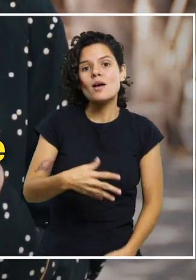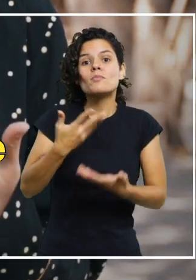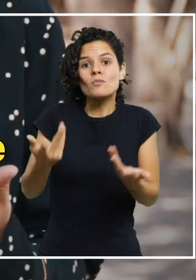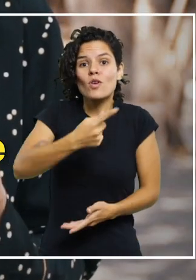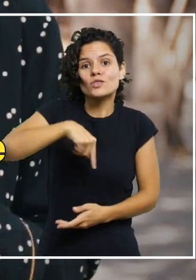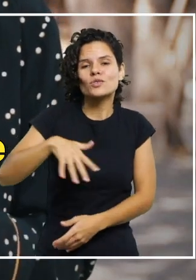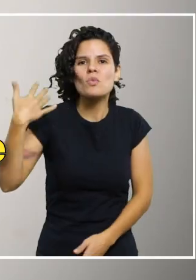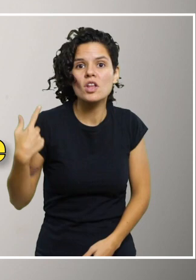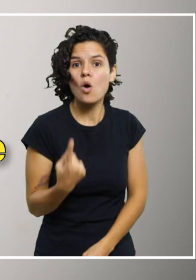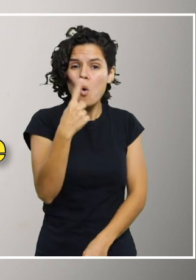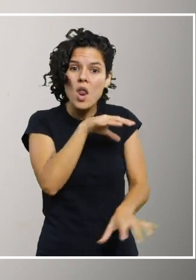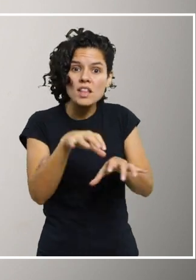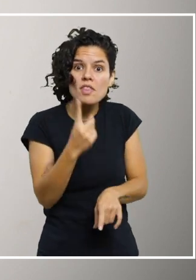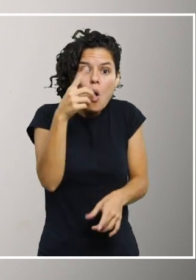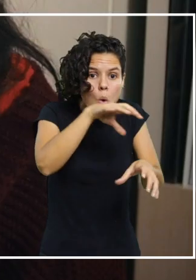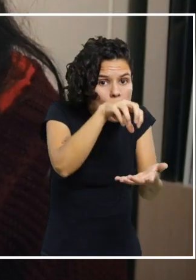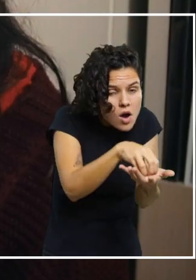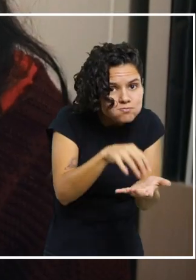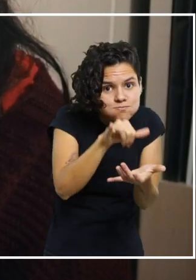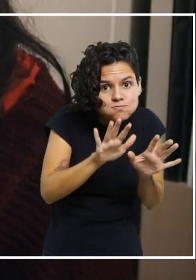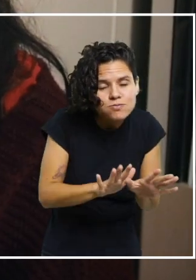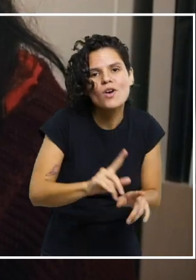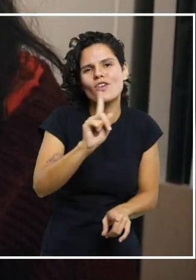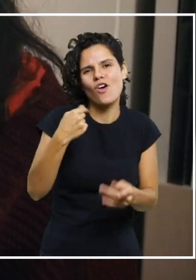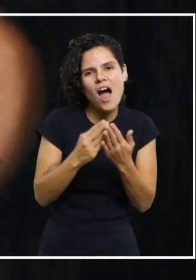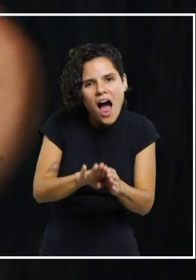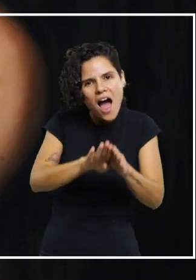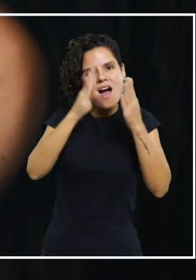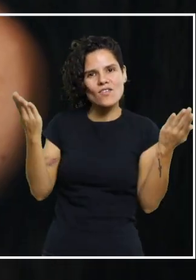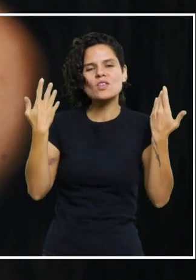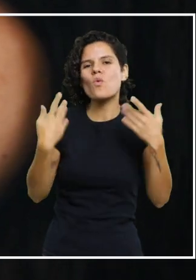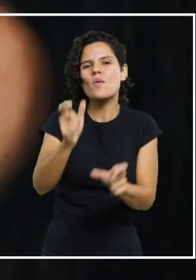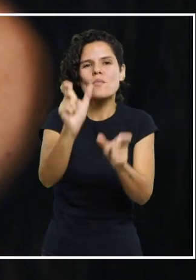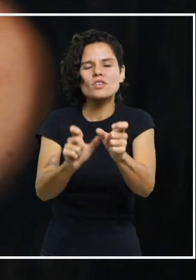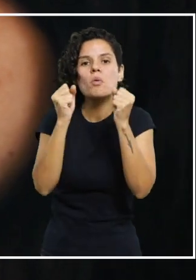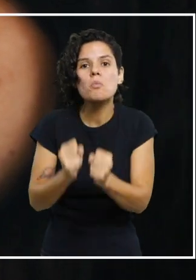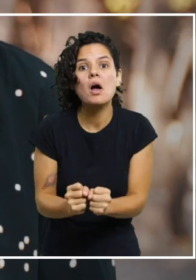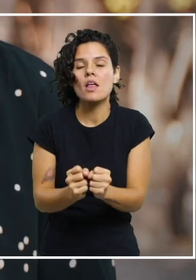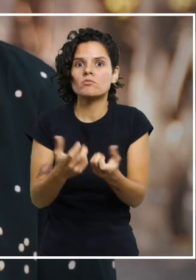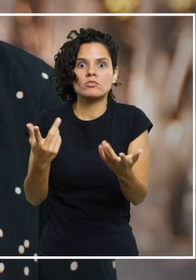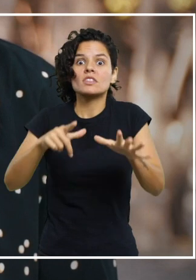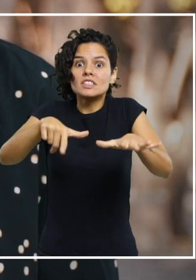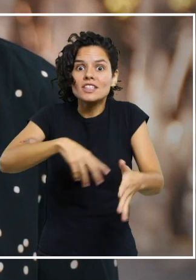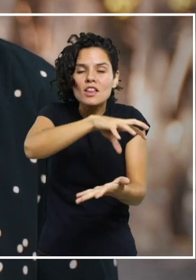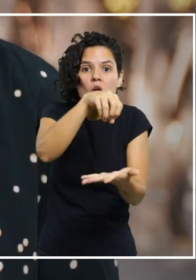es importante que una actividad no quede en una sola comuna, sino que quede disponible para que cualquier persona en